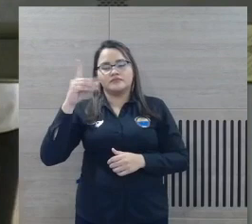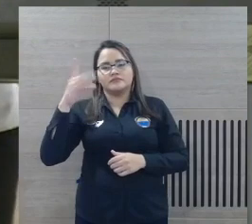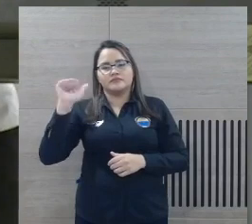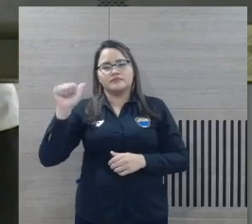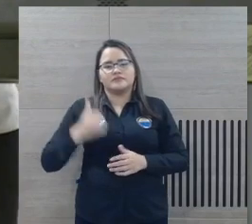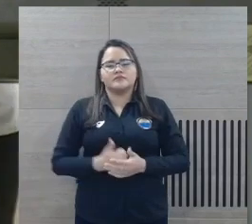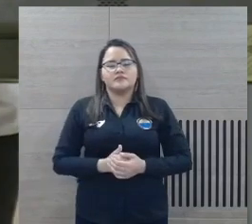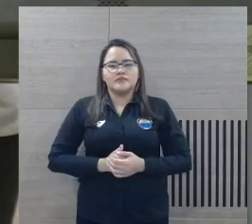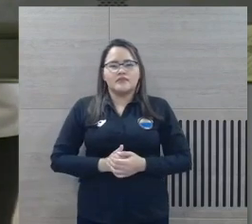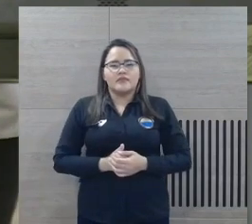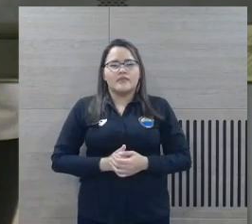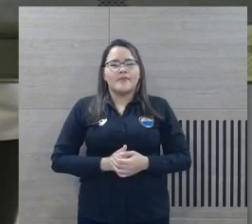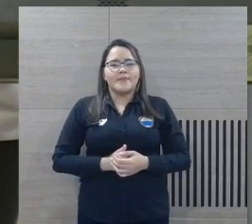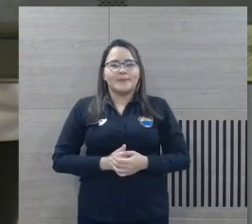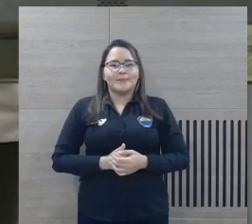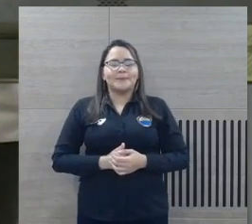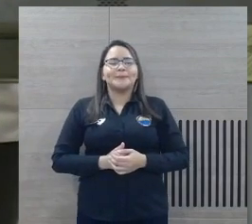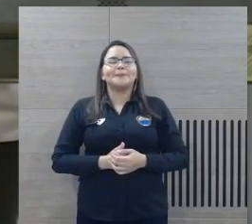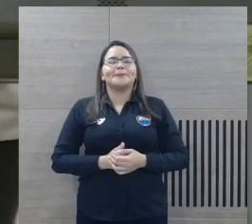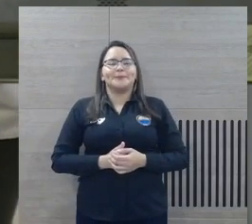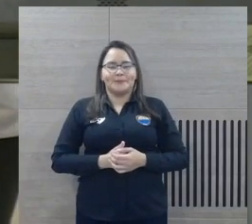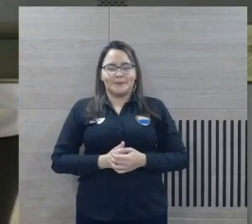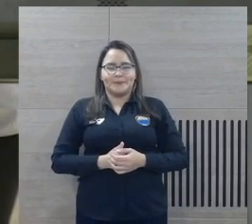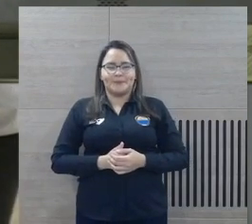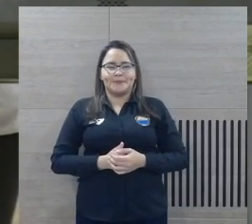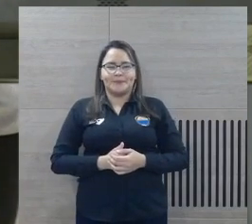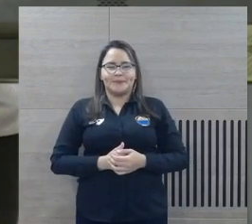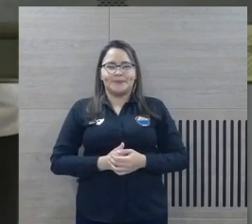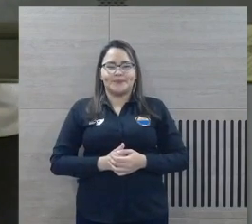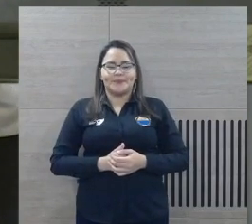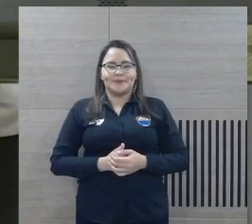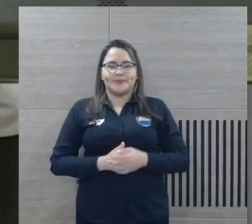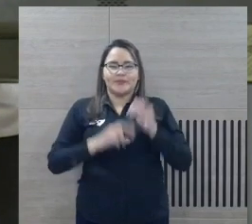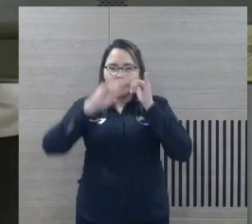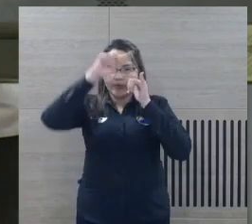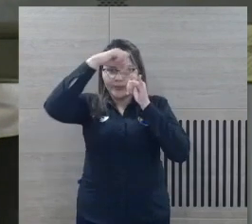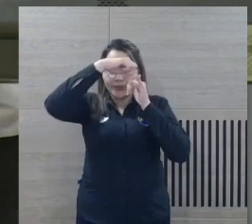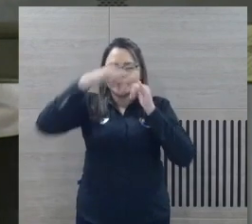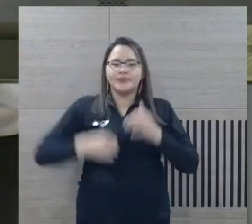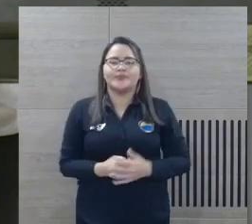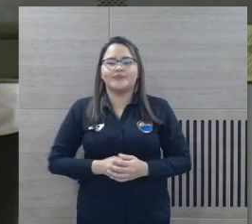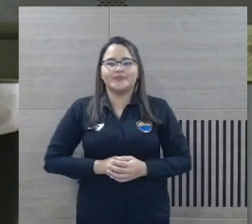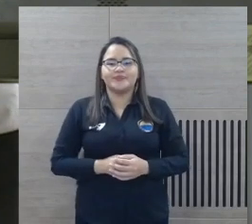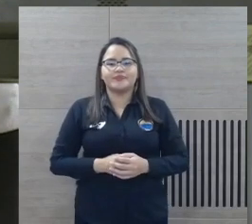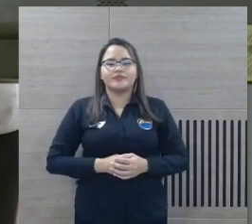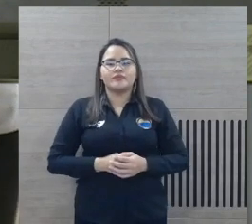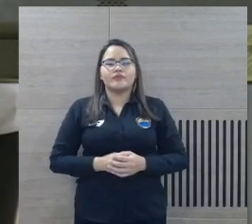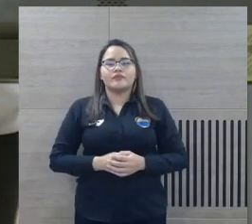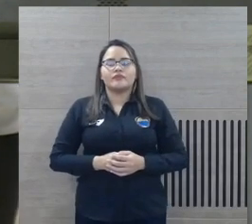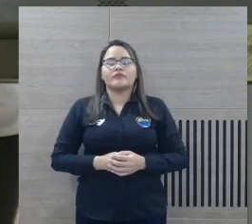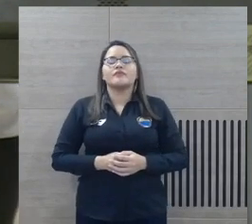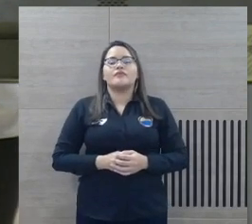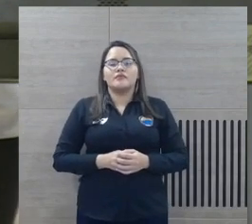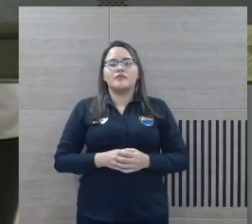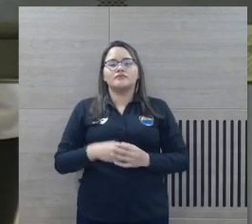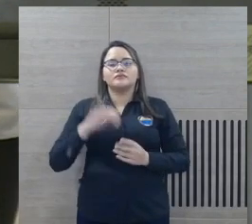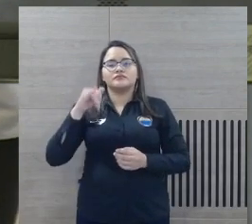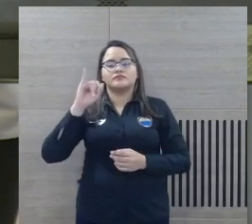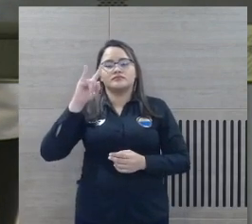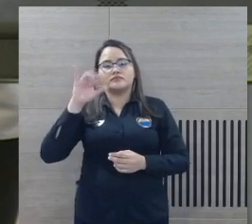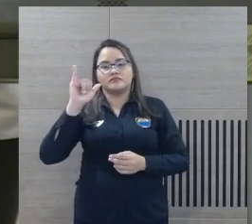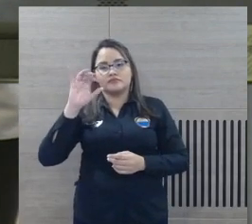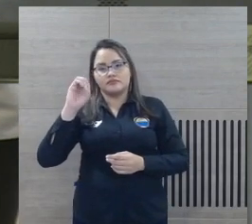Antropólogo. Viola Elianz Jardín Marín. Leymar Andrés Molina Molina. María Alejandra Vergara